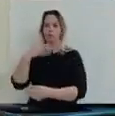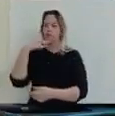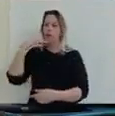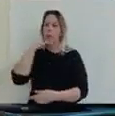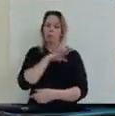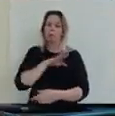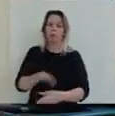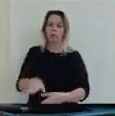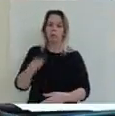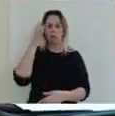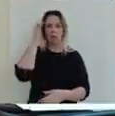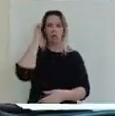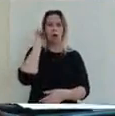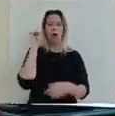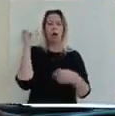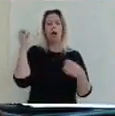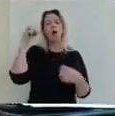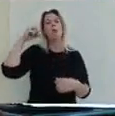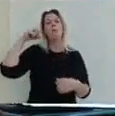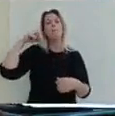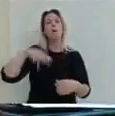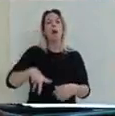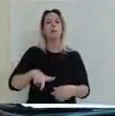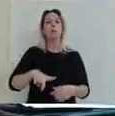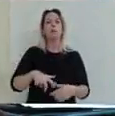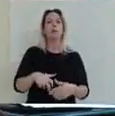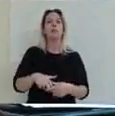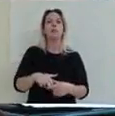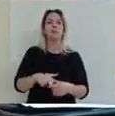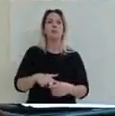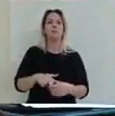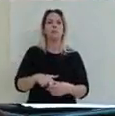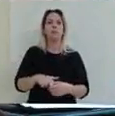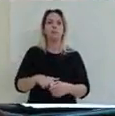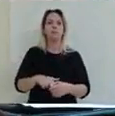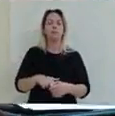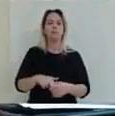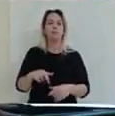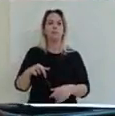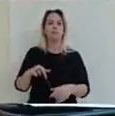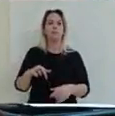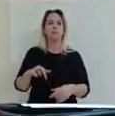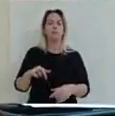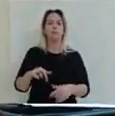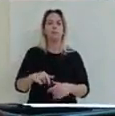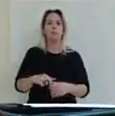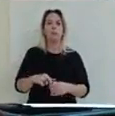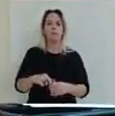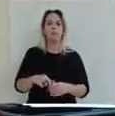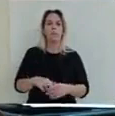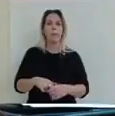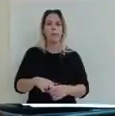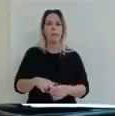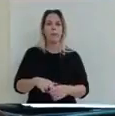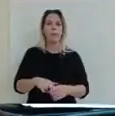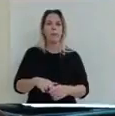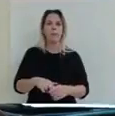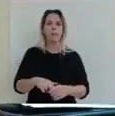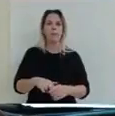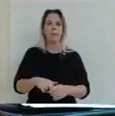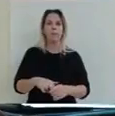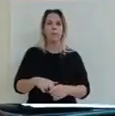de una planificación. Pero en definitiva lo que estamos queriendo saber es, teniendo en cuenta, bueno, y acá está confirmado que ya